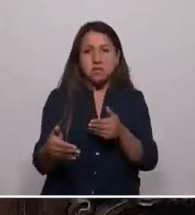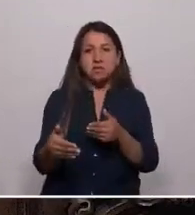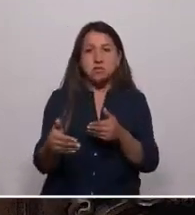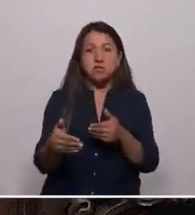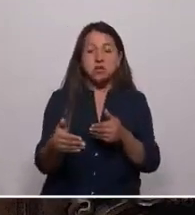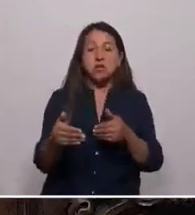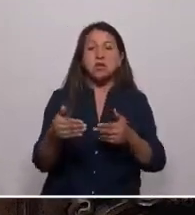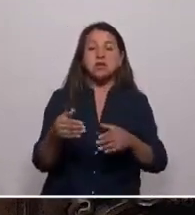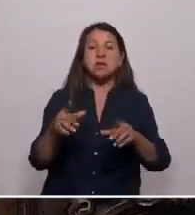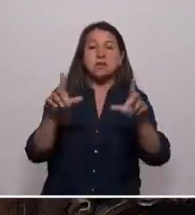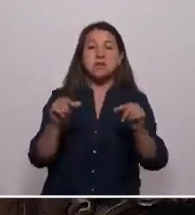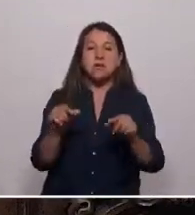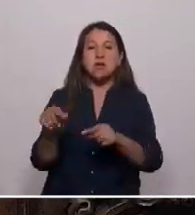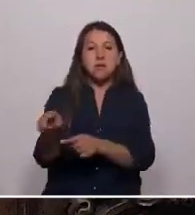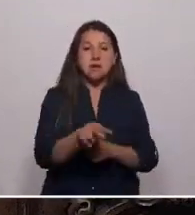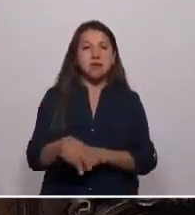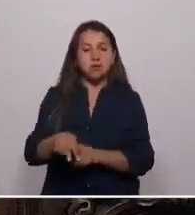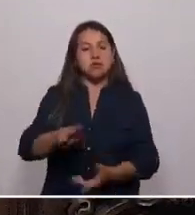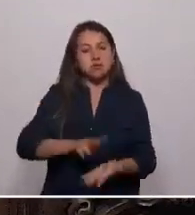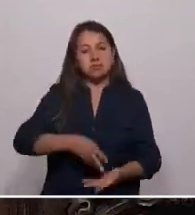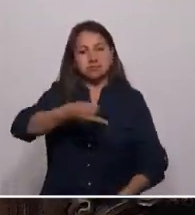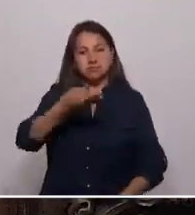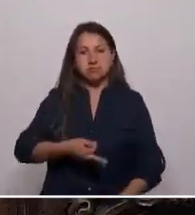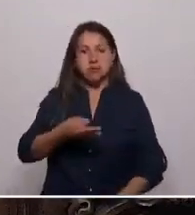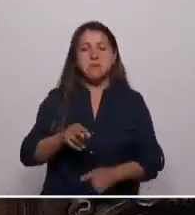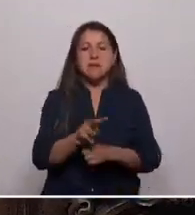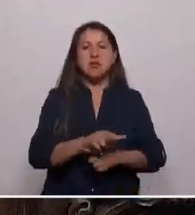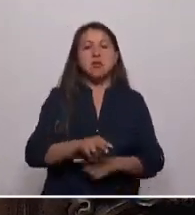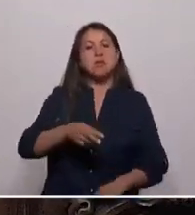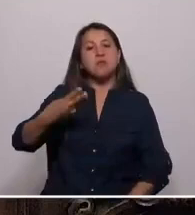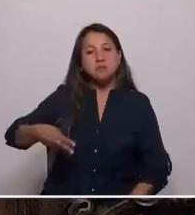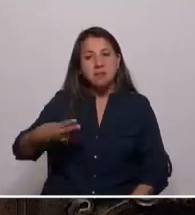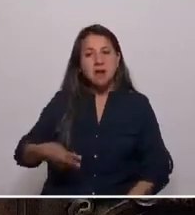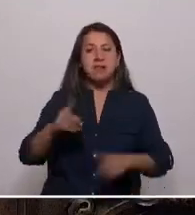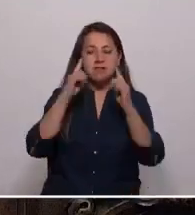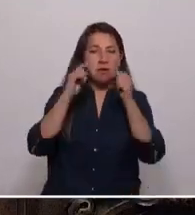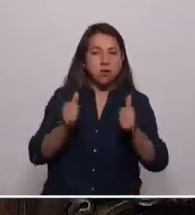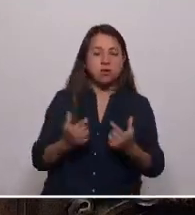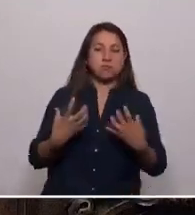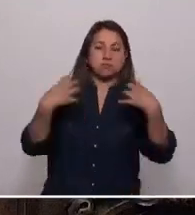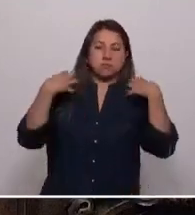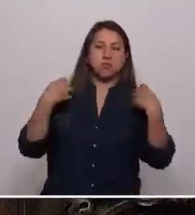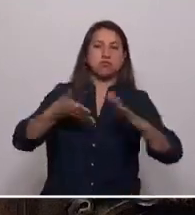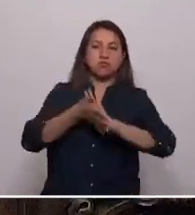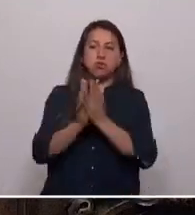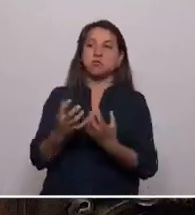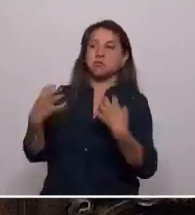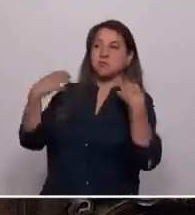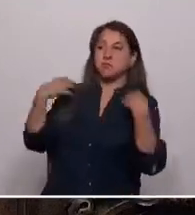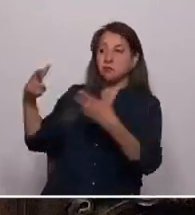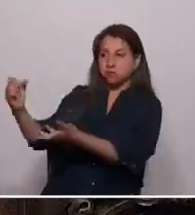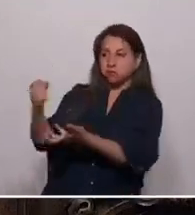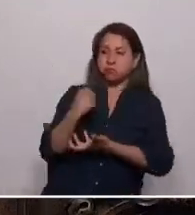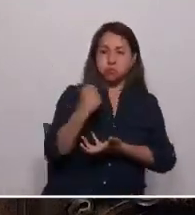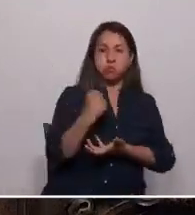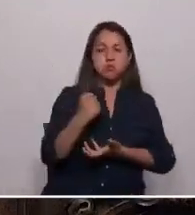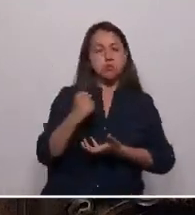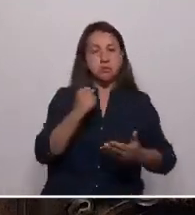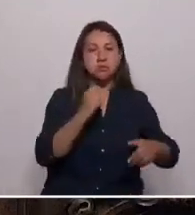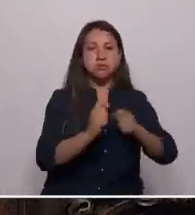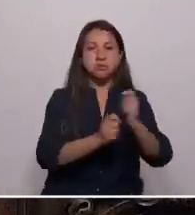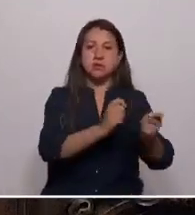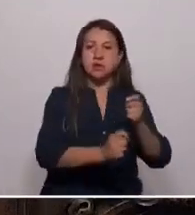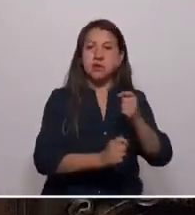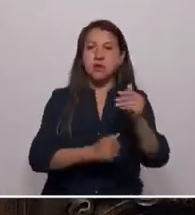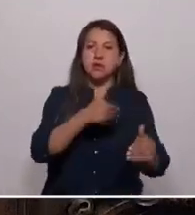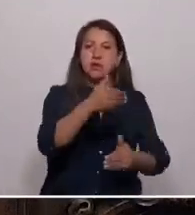de meros administradores a reales gobiernos locales, con las facultades, competencias, atribuciones y los recursos necesarios para poder enfrentar las